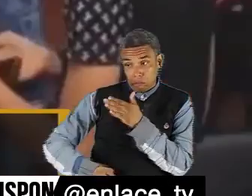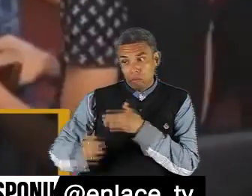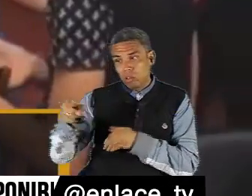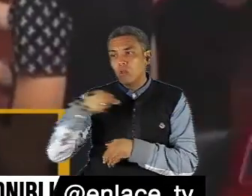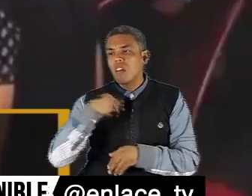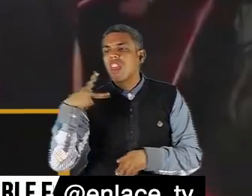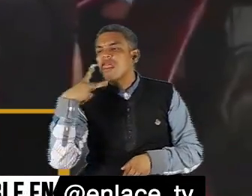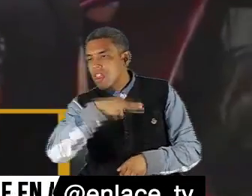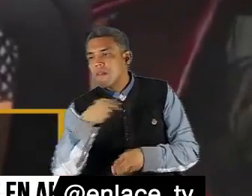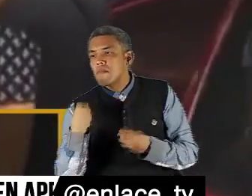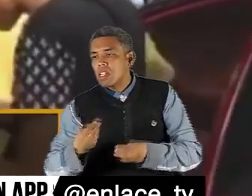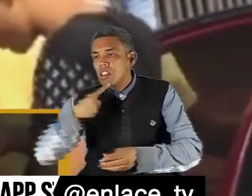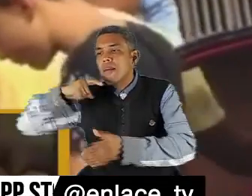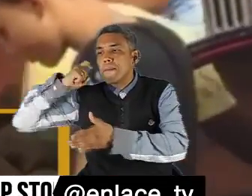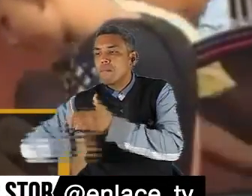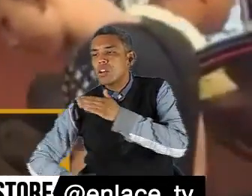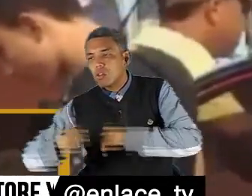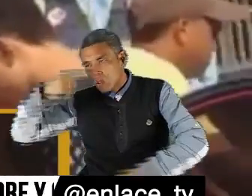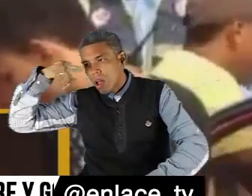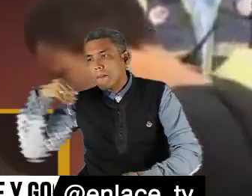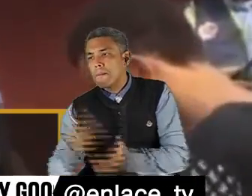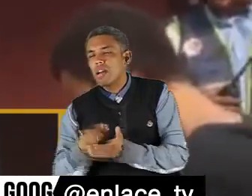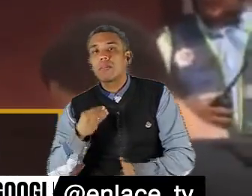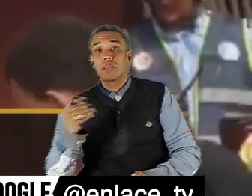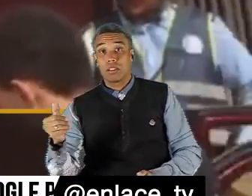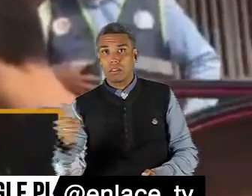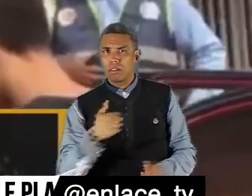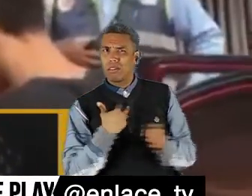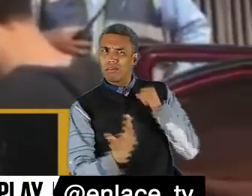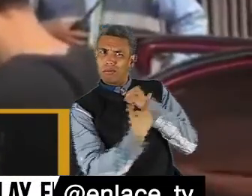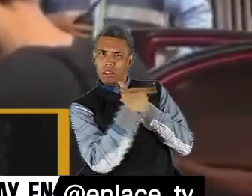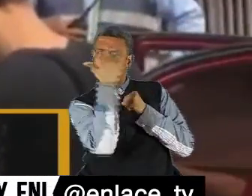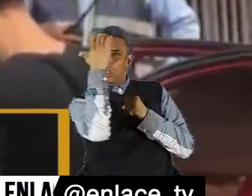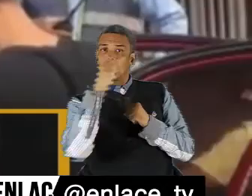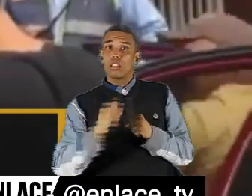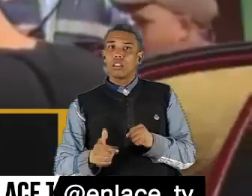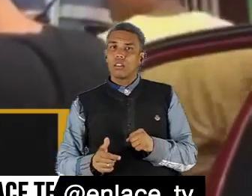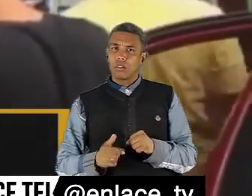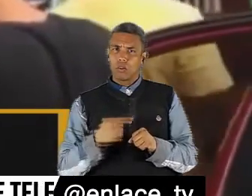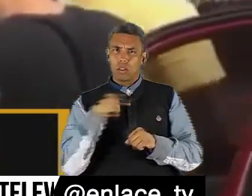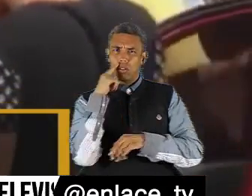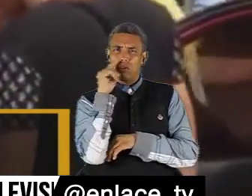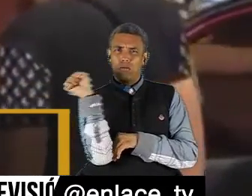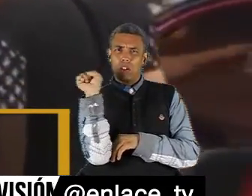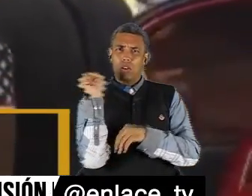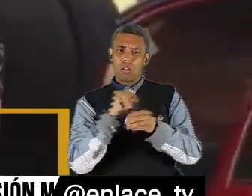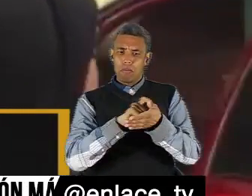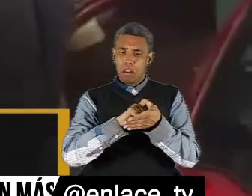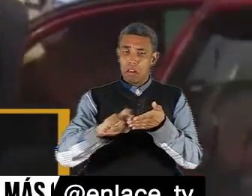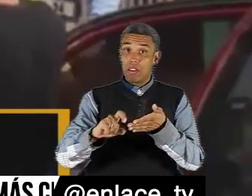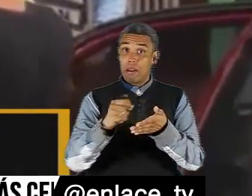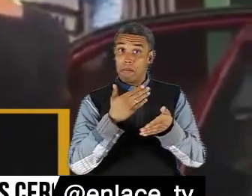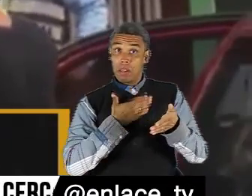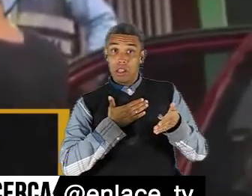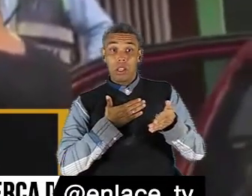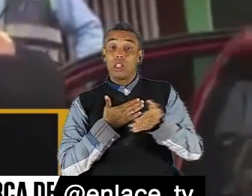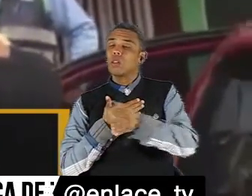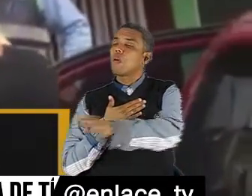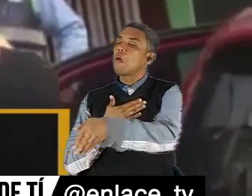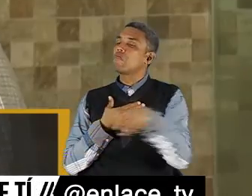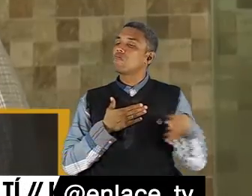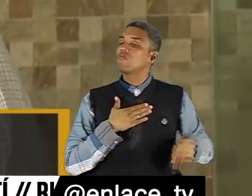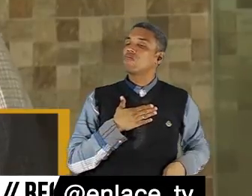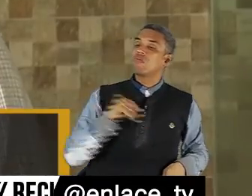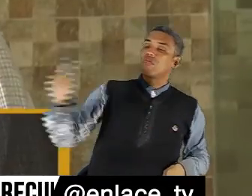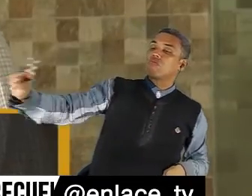verbalmente y todo eso. Y pues el señor después se queda con una tarjeta de propiedad del vehículo y no la quiso entregar. Tocó meterle demanda y todo eso para que